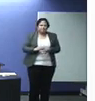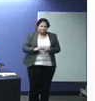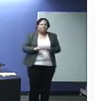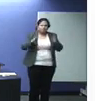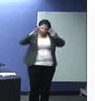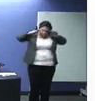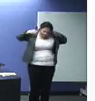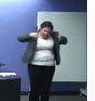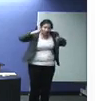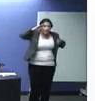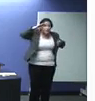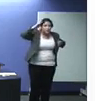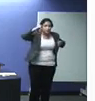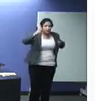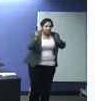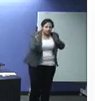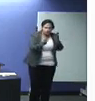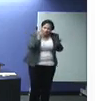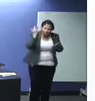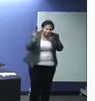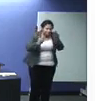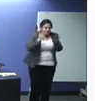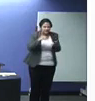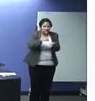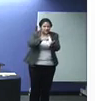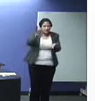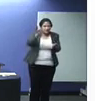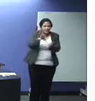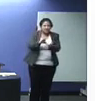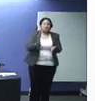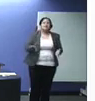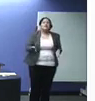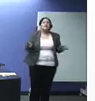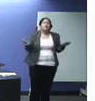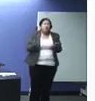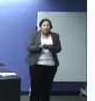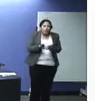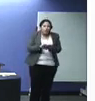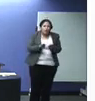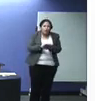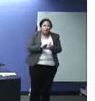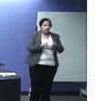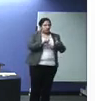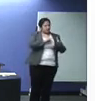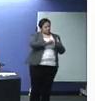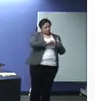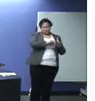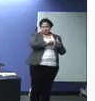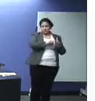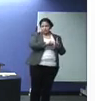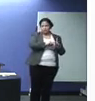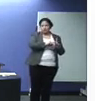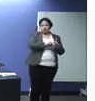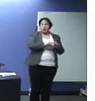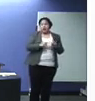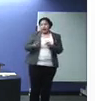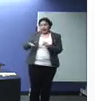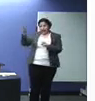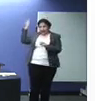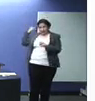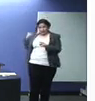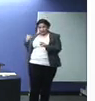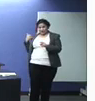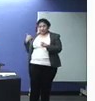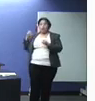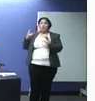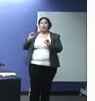a entender la discapacidad desde el contraste de la modernidad y la posmodernidad,